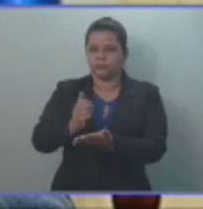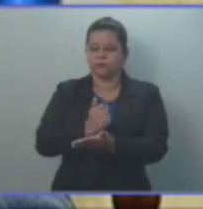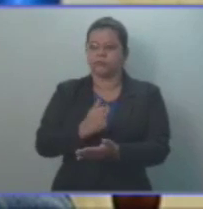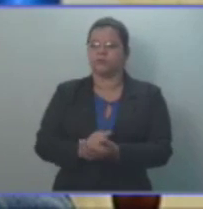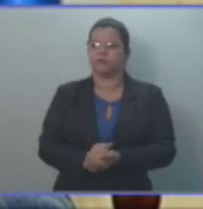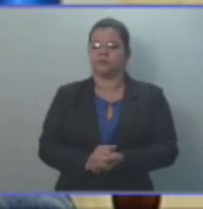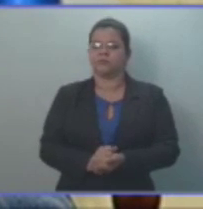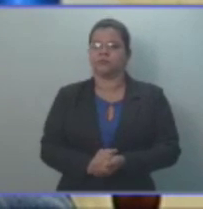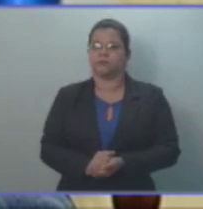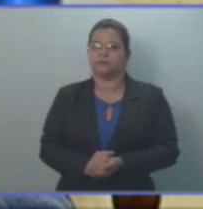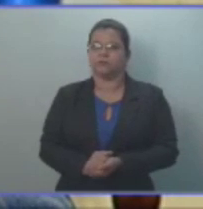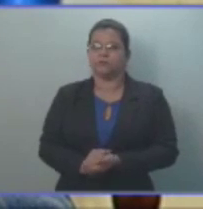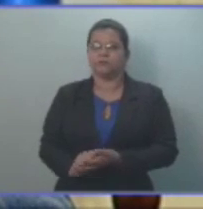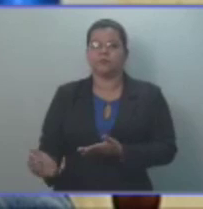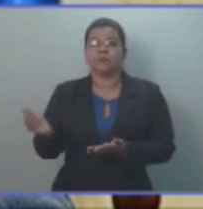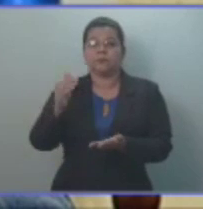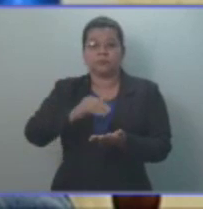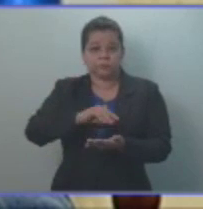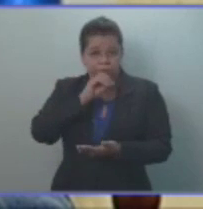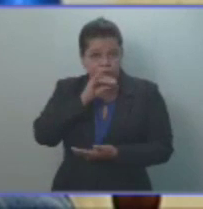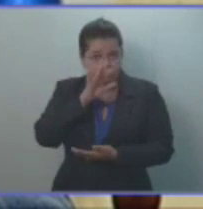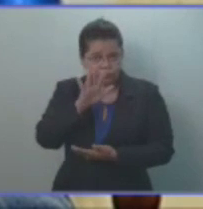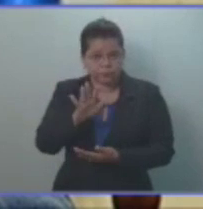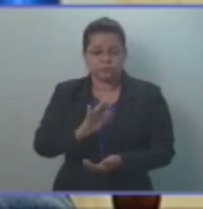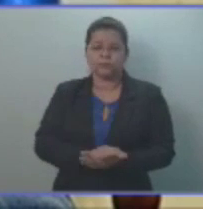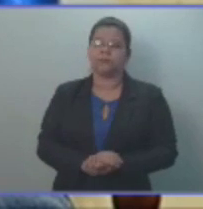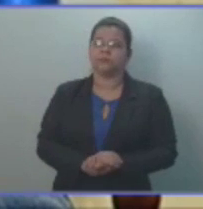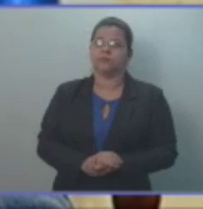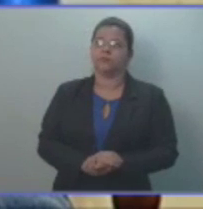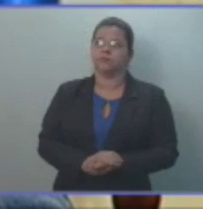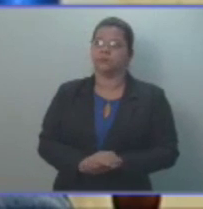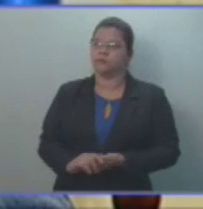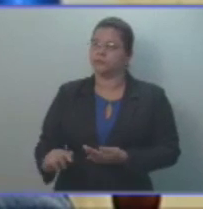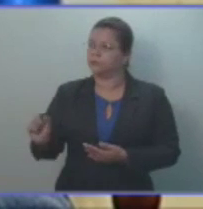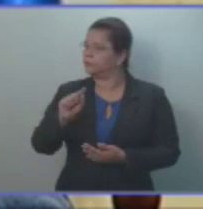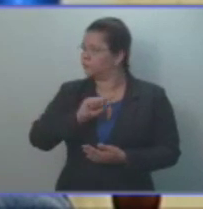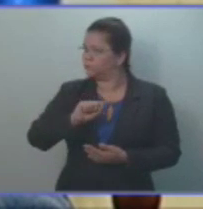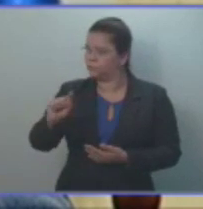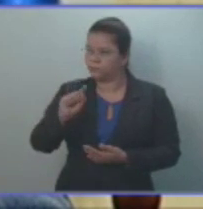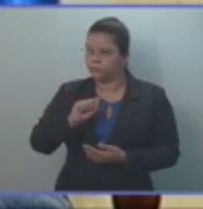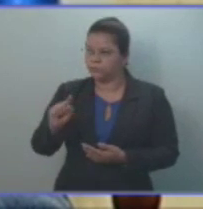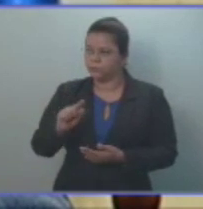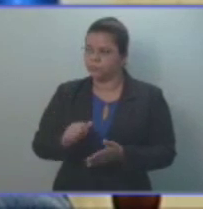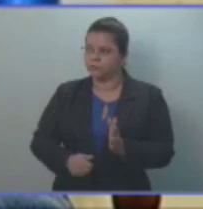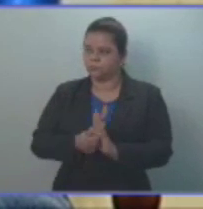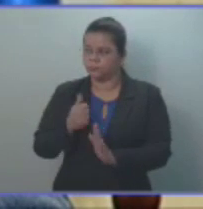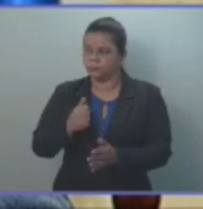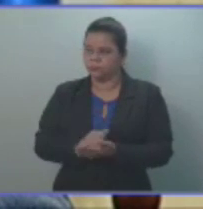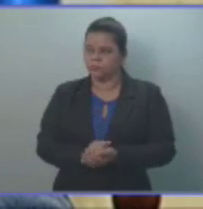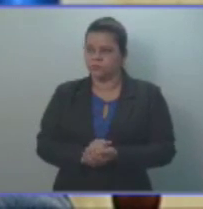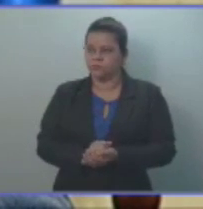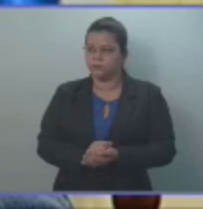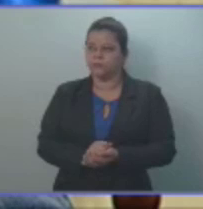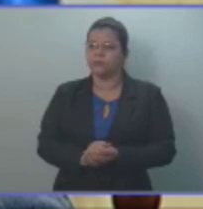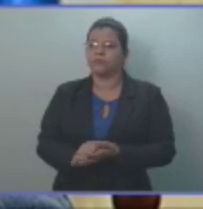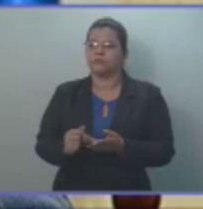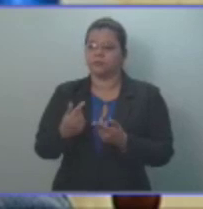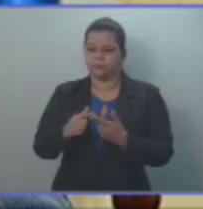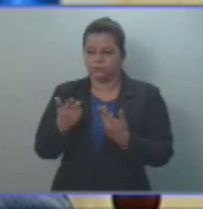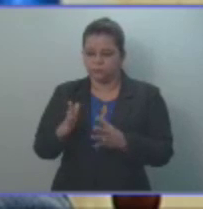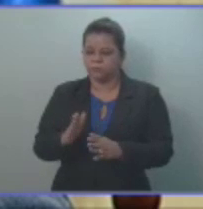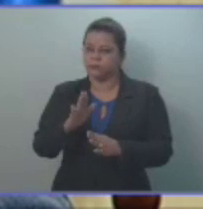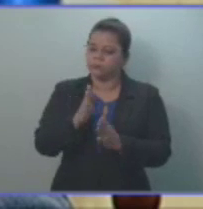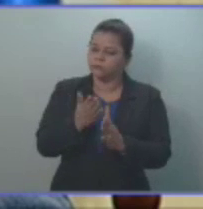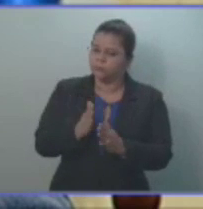tributaria. Repito la adición sugerida, que no se encuentren dentro de la calificación de medianos